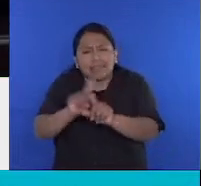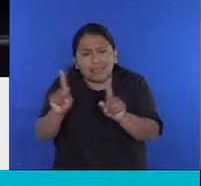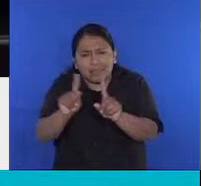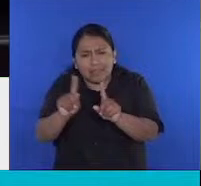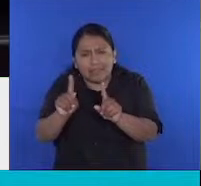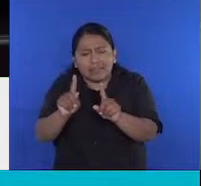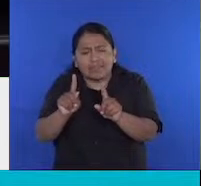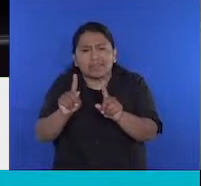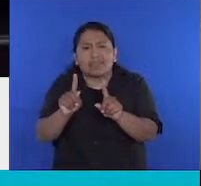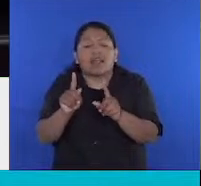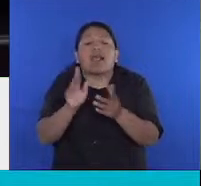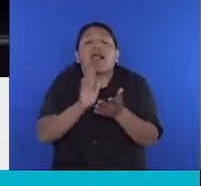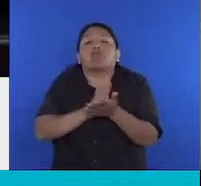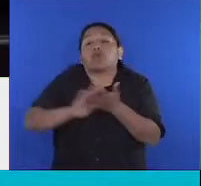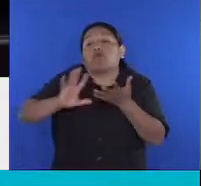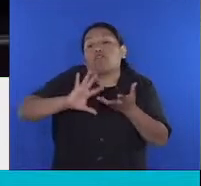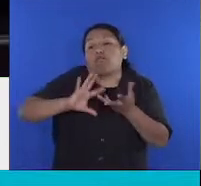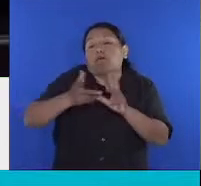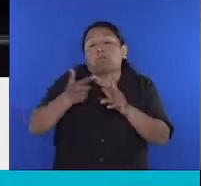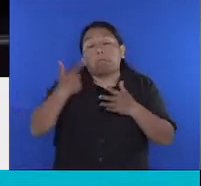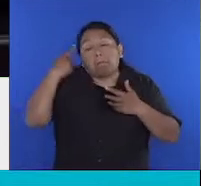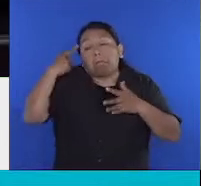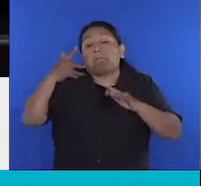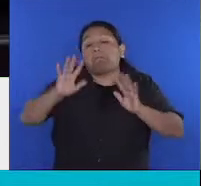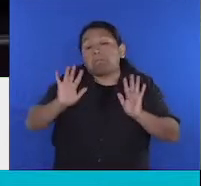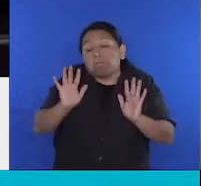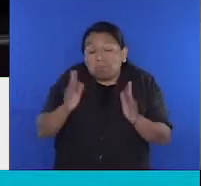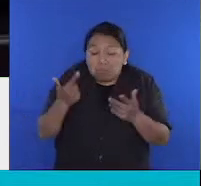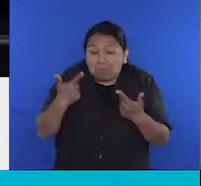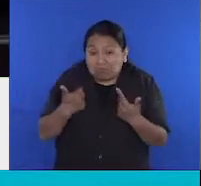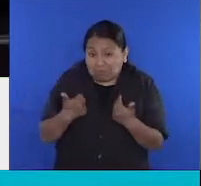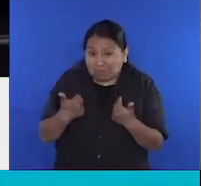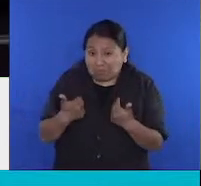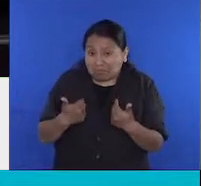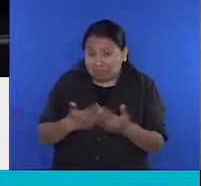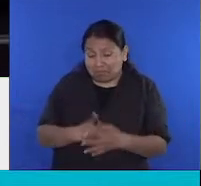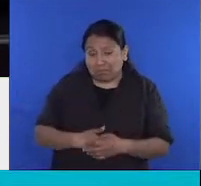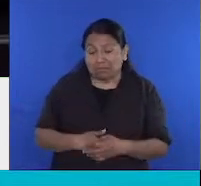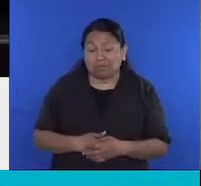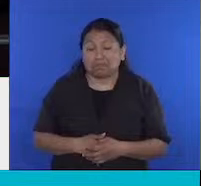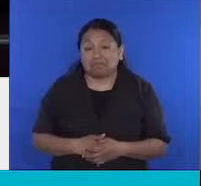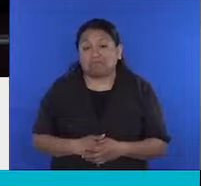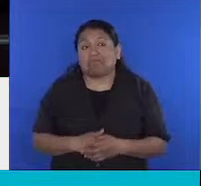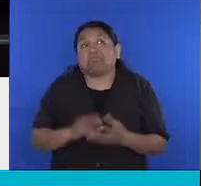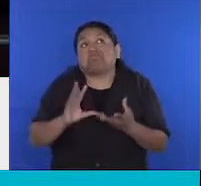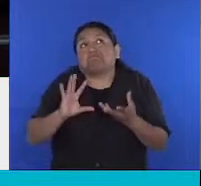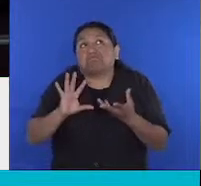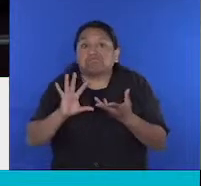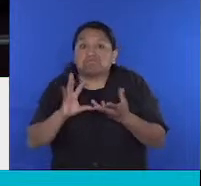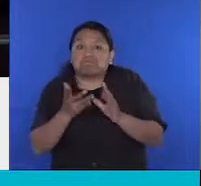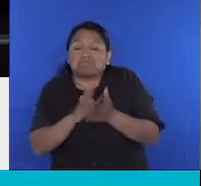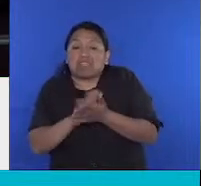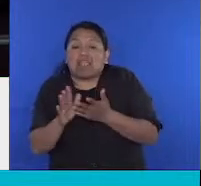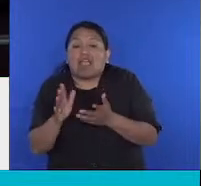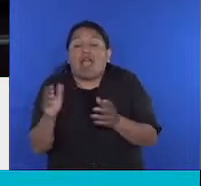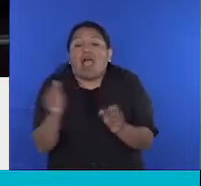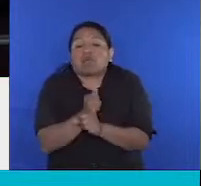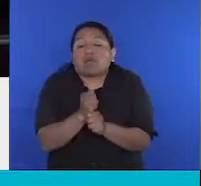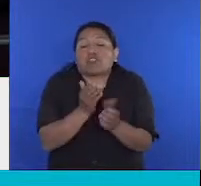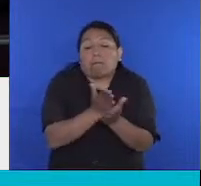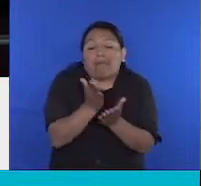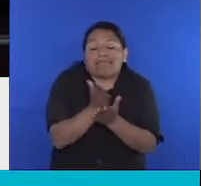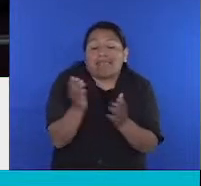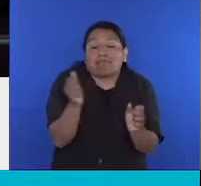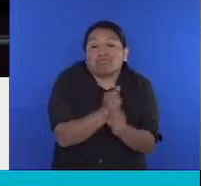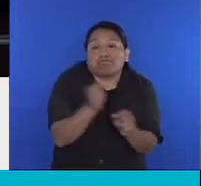Creemos que podría ser válido el método de aprobación por materia, sino por año.